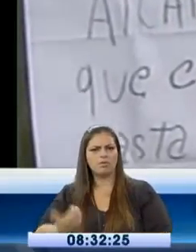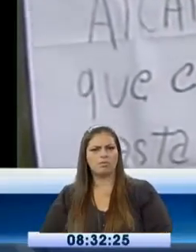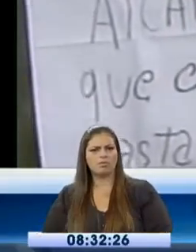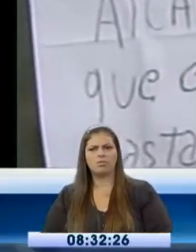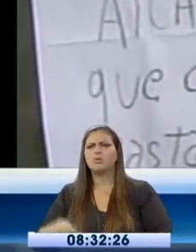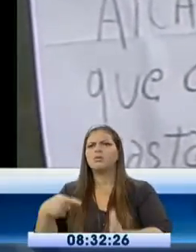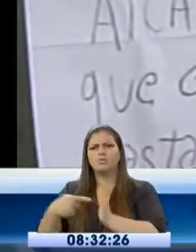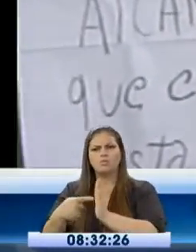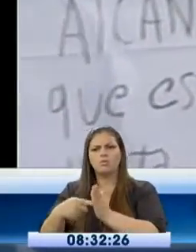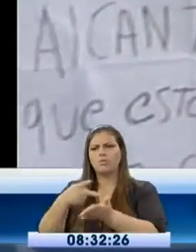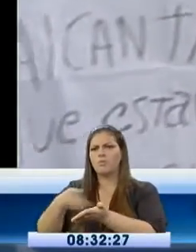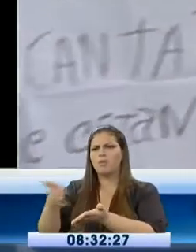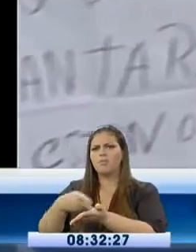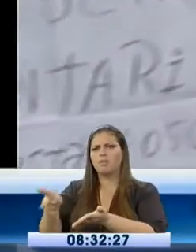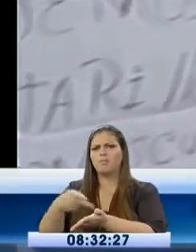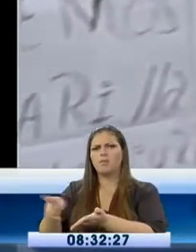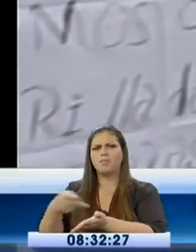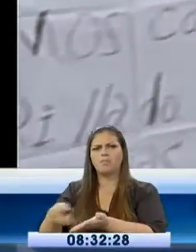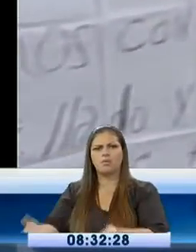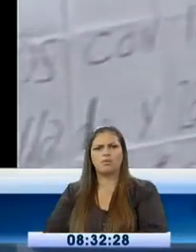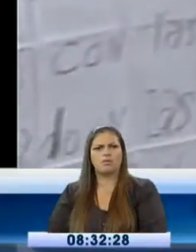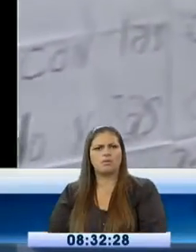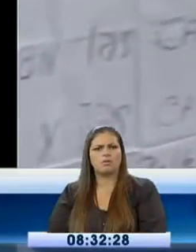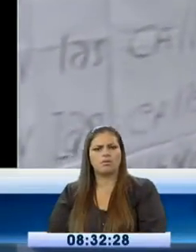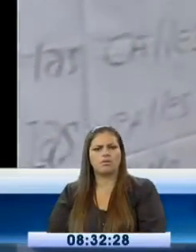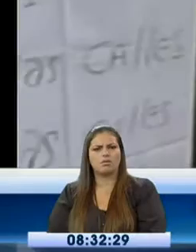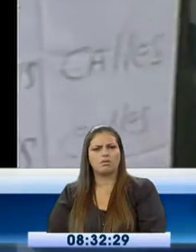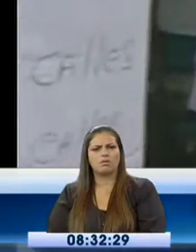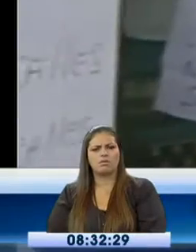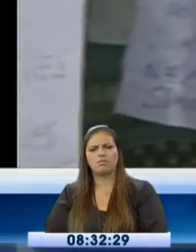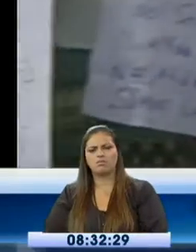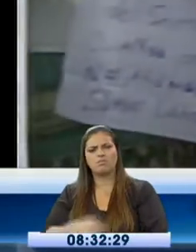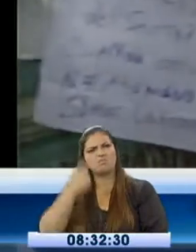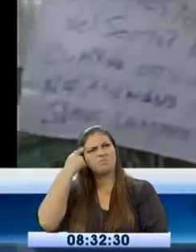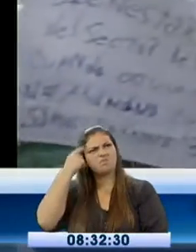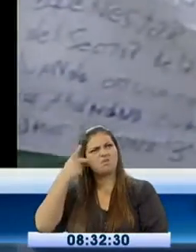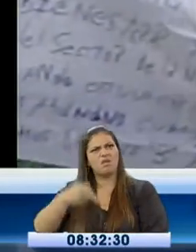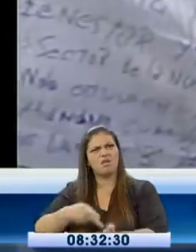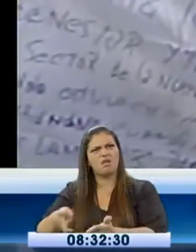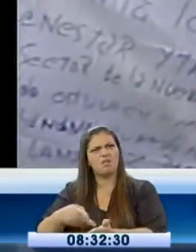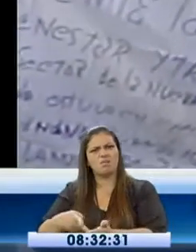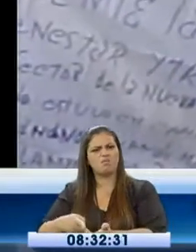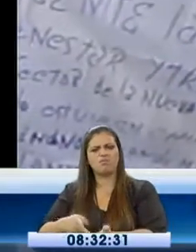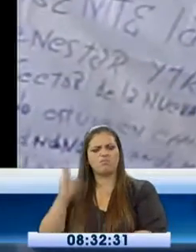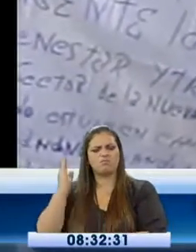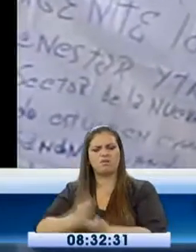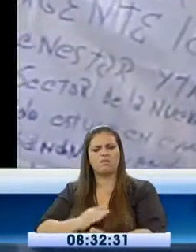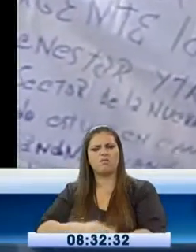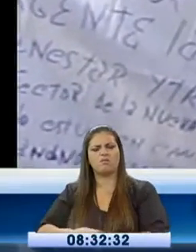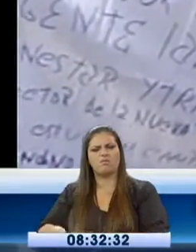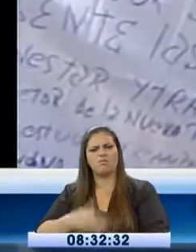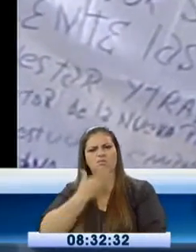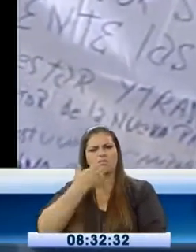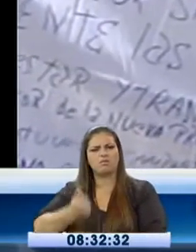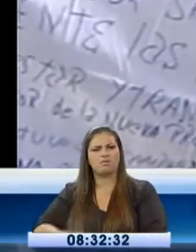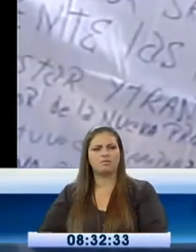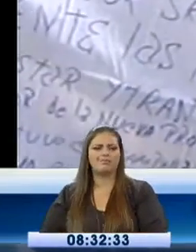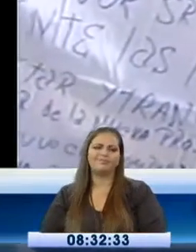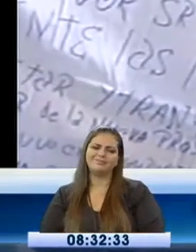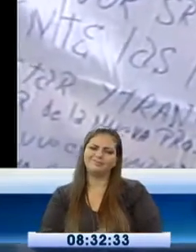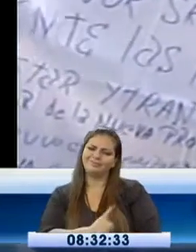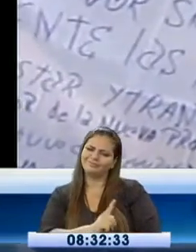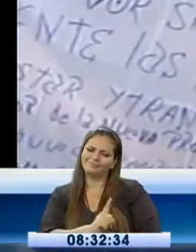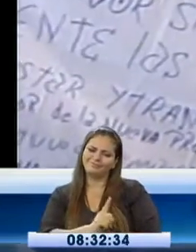vivimos como el pájaro en el viento. Claro, eso no, tampoco así, señora, no hay que llegar al extremo. Es decir, ustedes han recibido una respuesta y lo que están pidiendo es